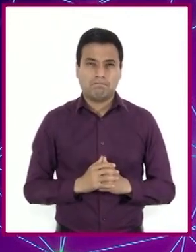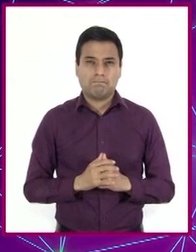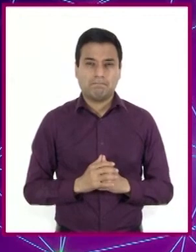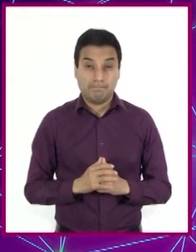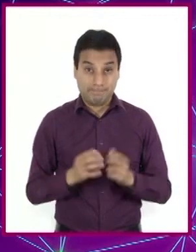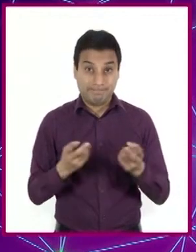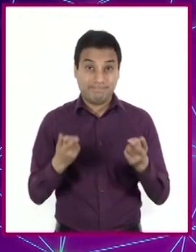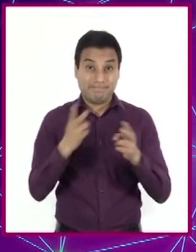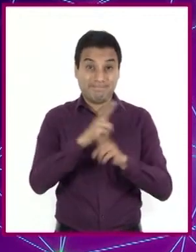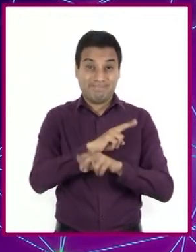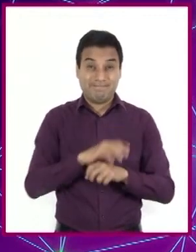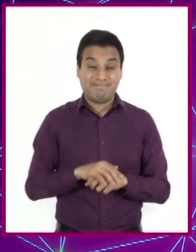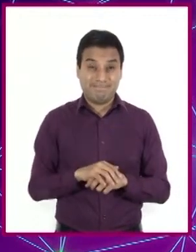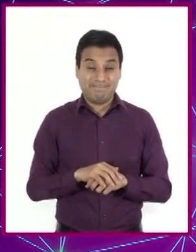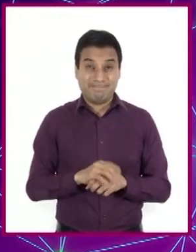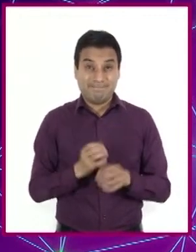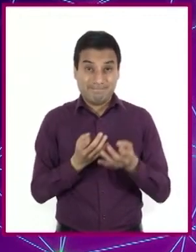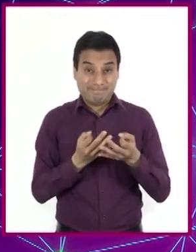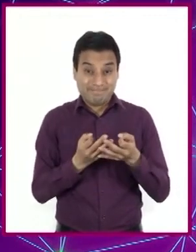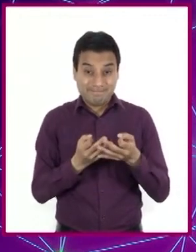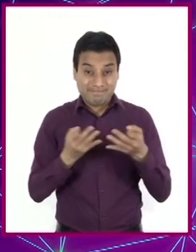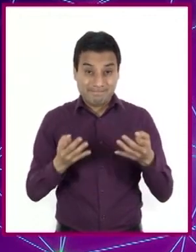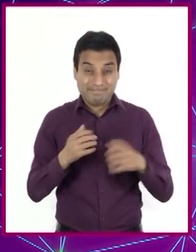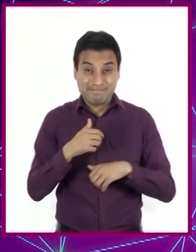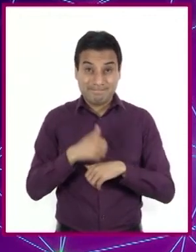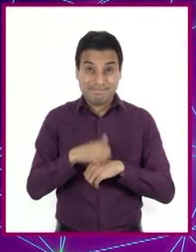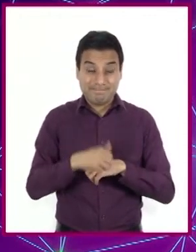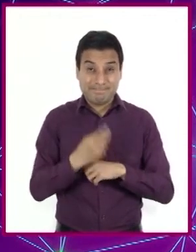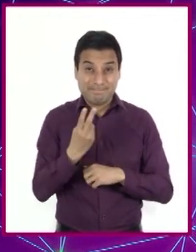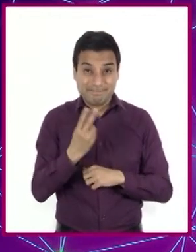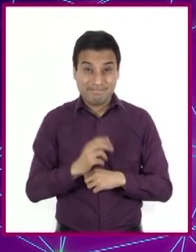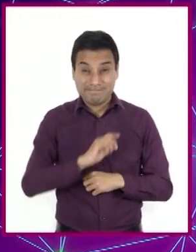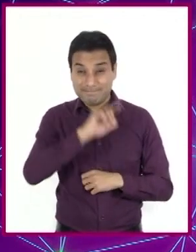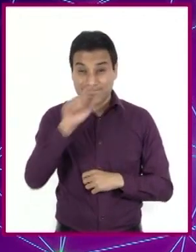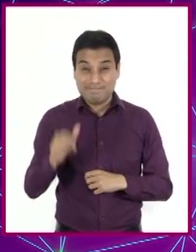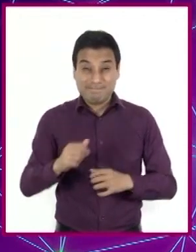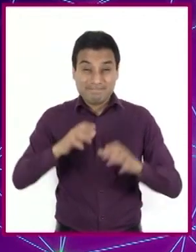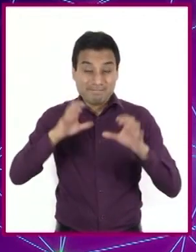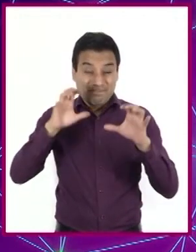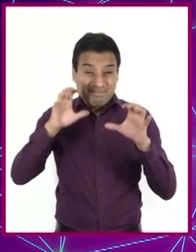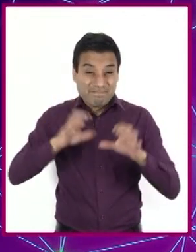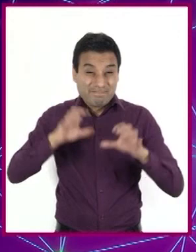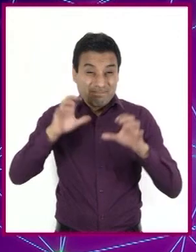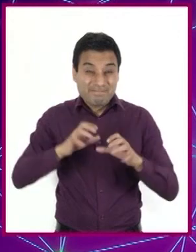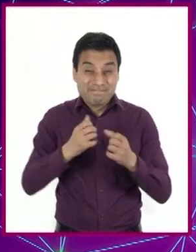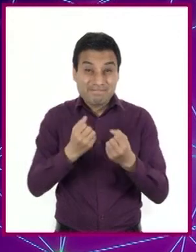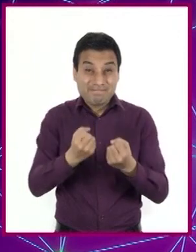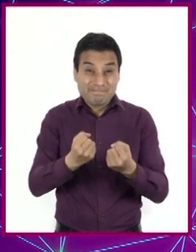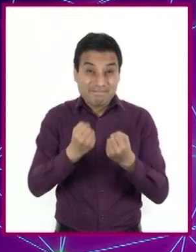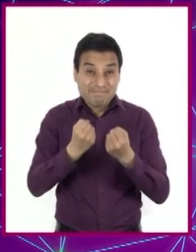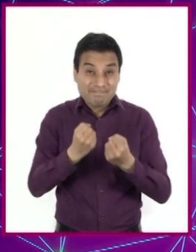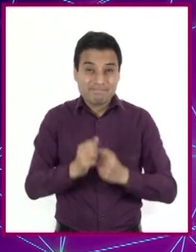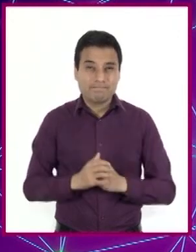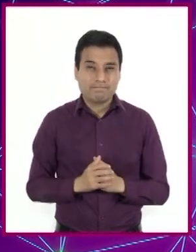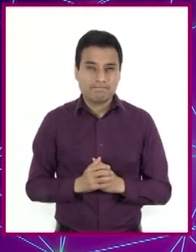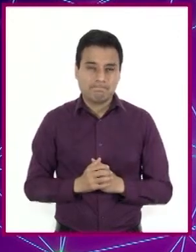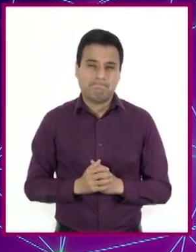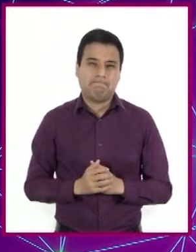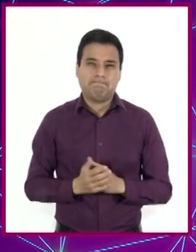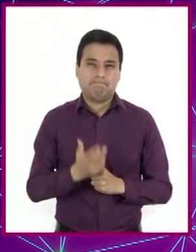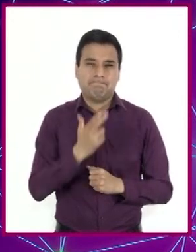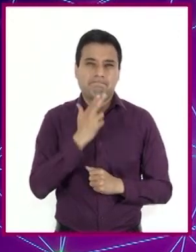contrario, un exceso de agua en los sembradíos después de meses de poca agua no hace la diferencia para los